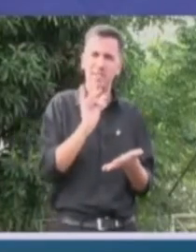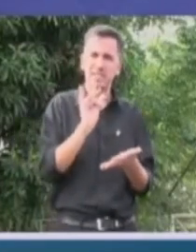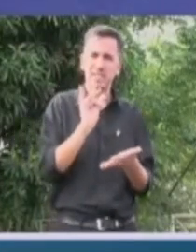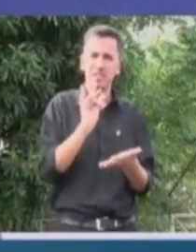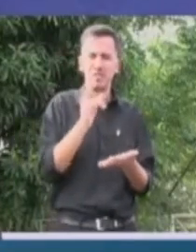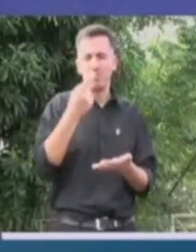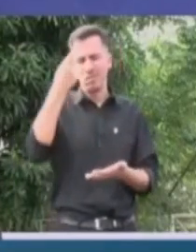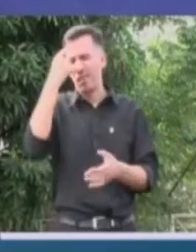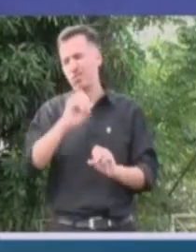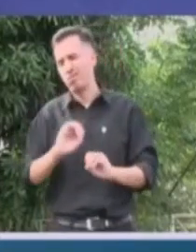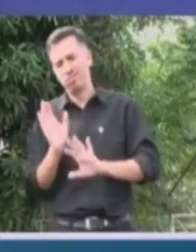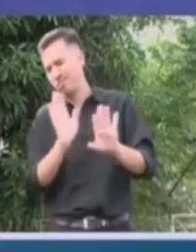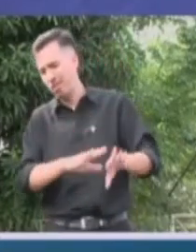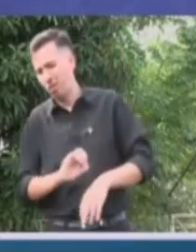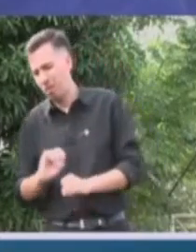ve perdidas.